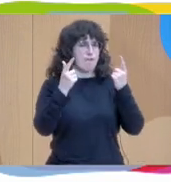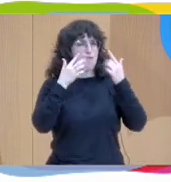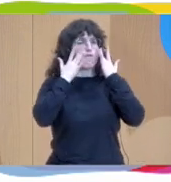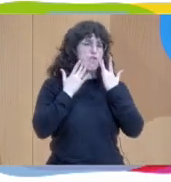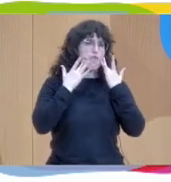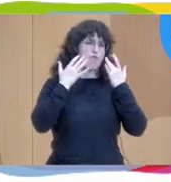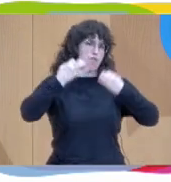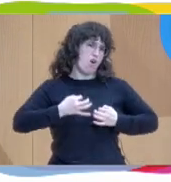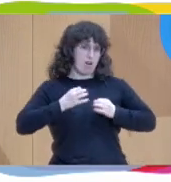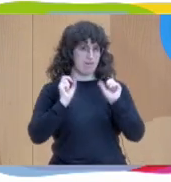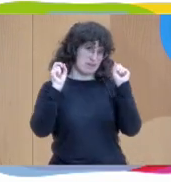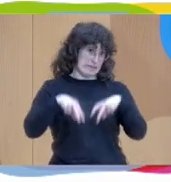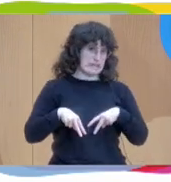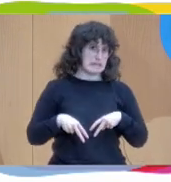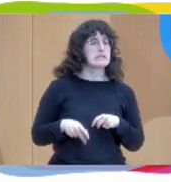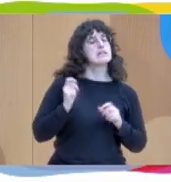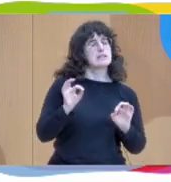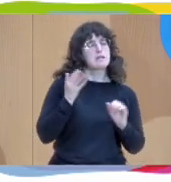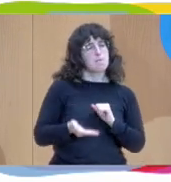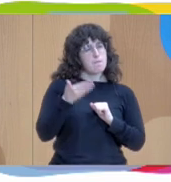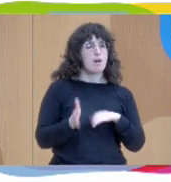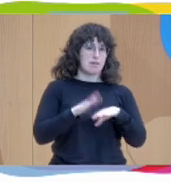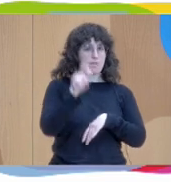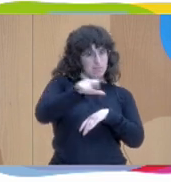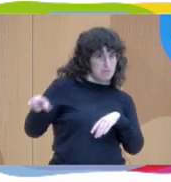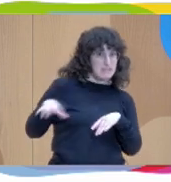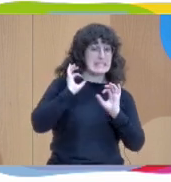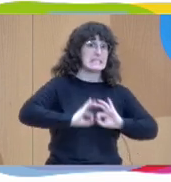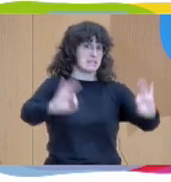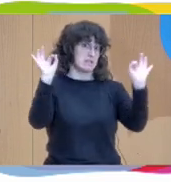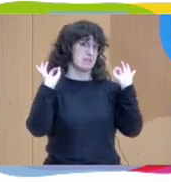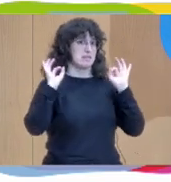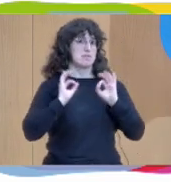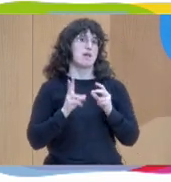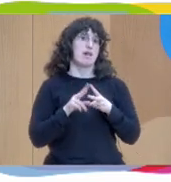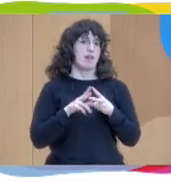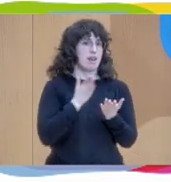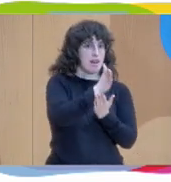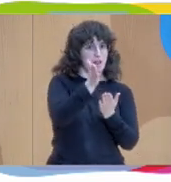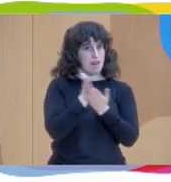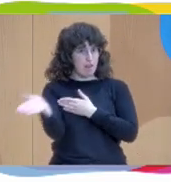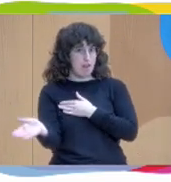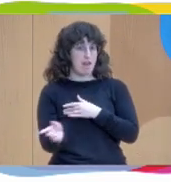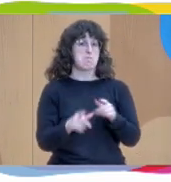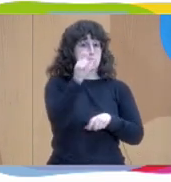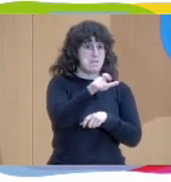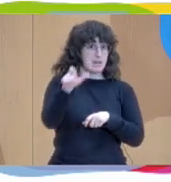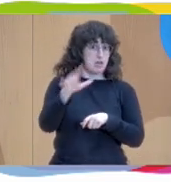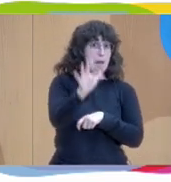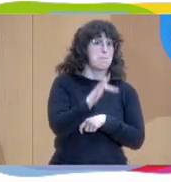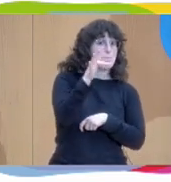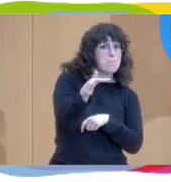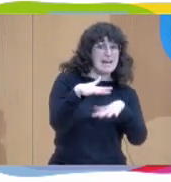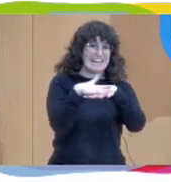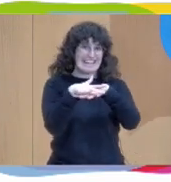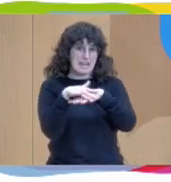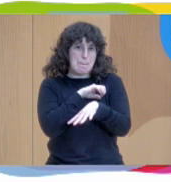personas y sobre todo estas dos capas que nos descubre Este modelo que son las personas y sus redes privadas